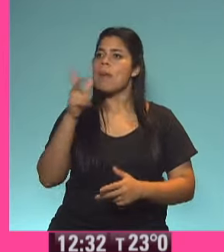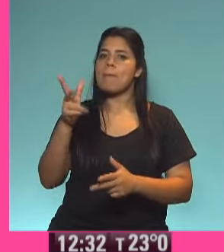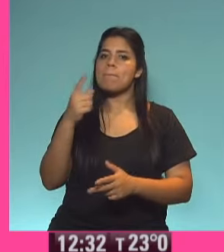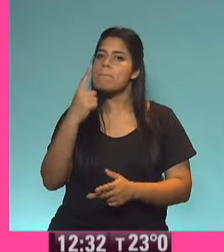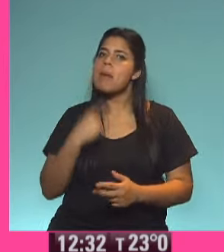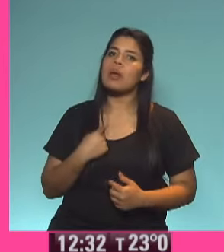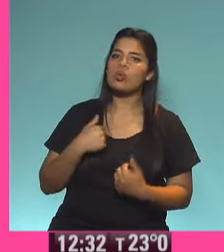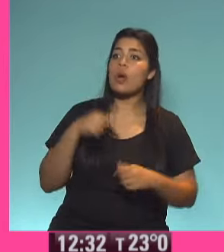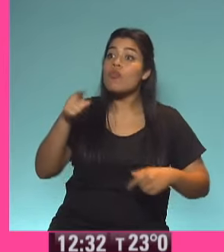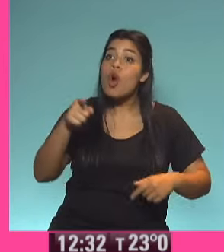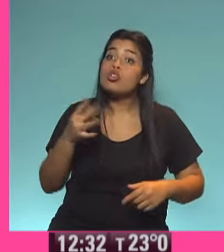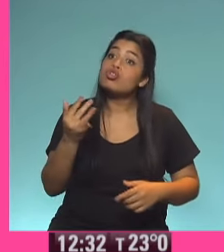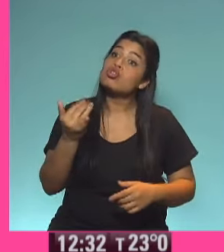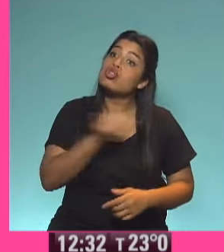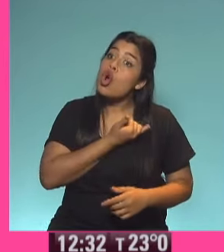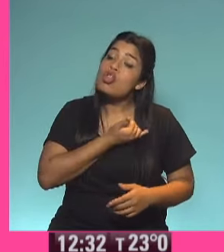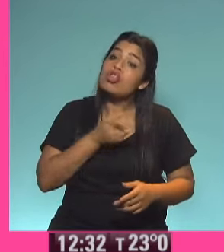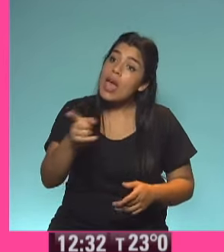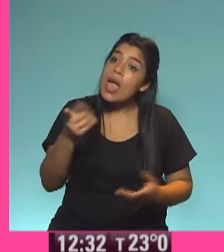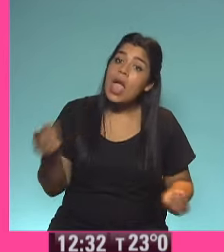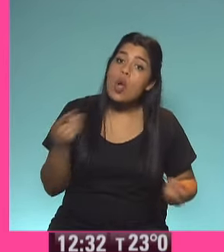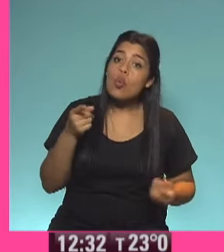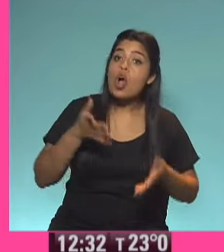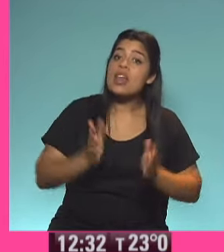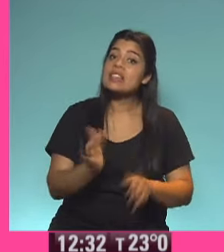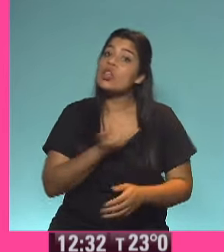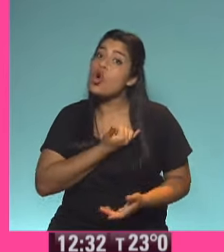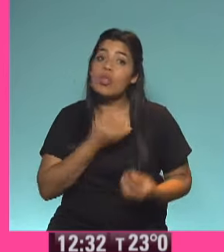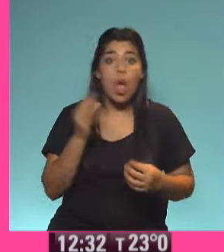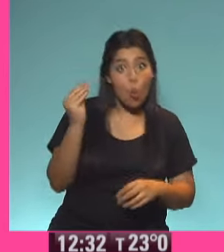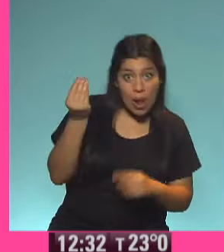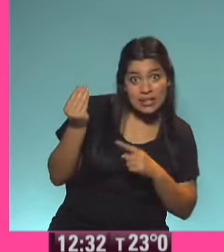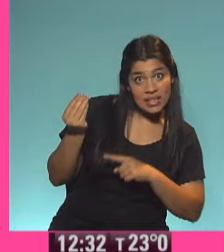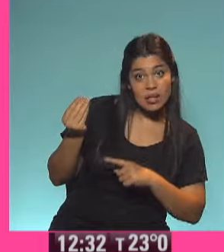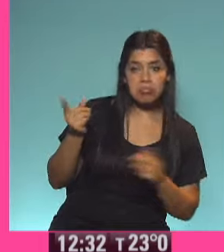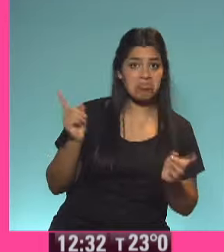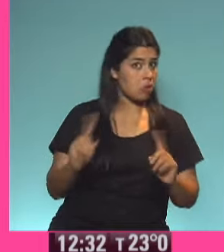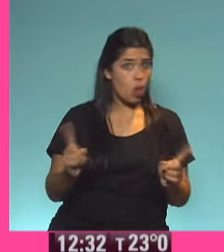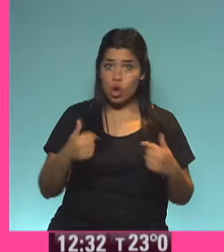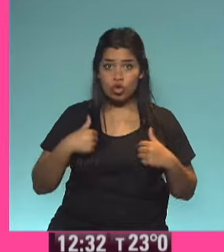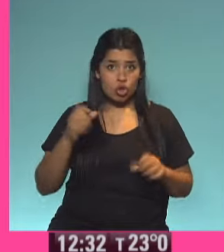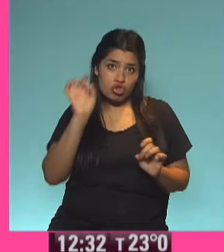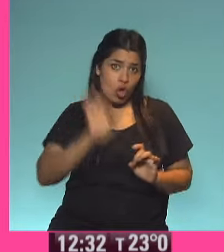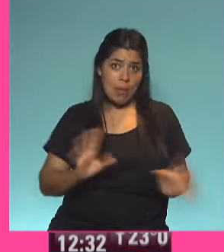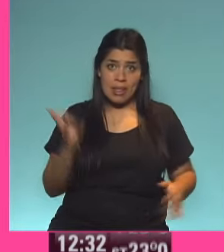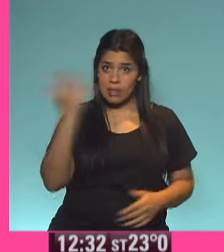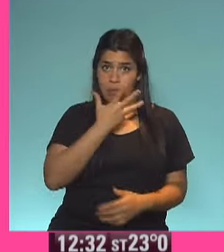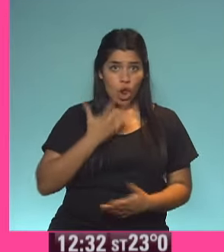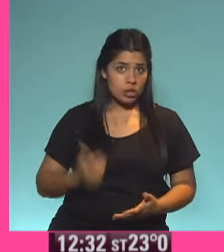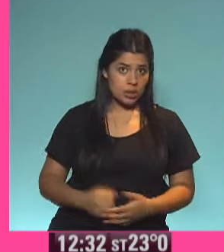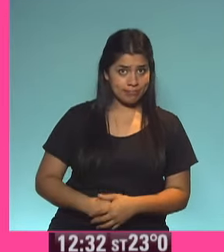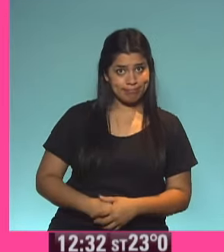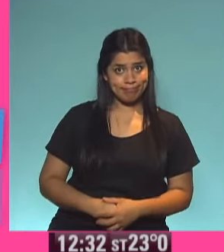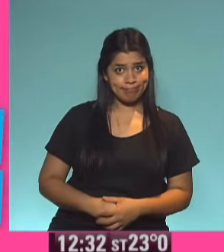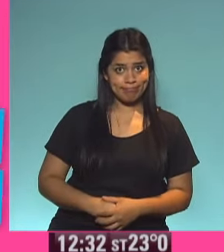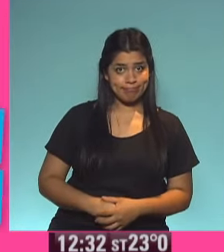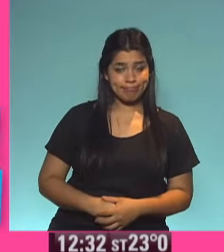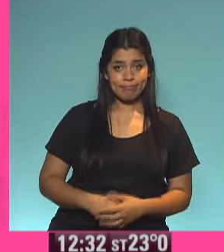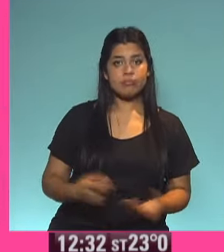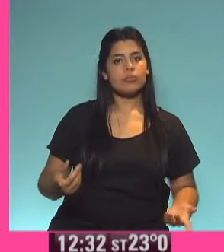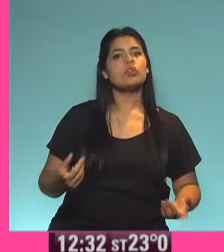tu abuelo y tu abuela? Pero tenés cara de ser de Brasil. Y no soy de Brasil, soy negra. En muchas